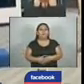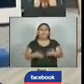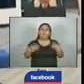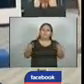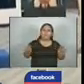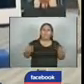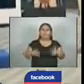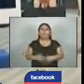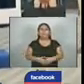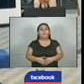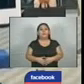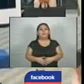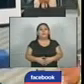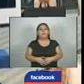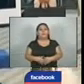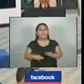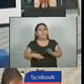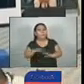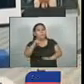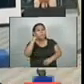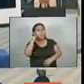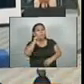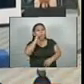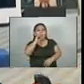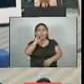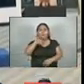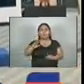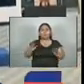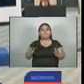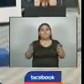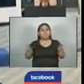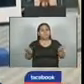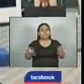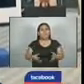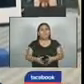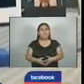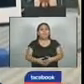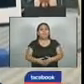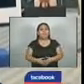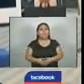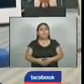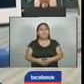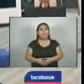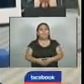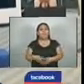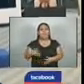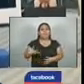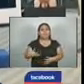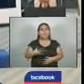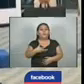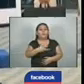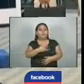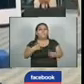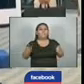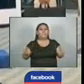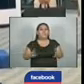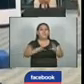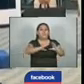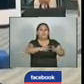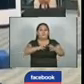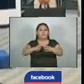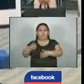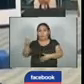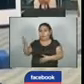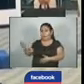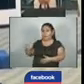Y hay una cosa importante, es que cuando sí entramos con seguridad para que esté el